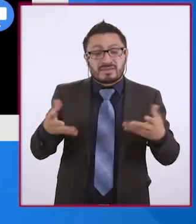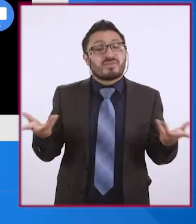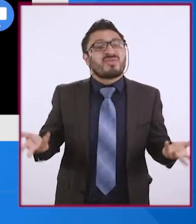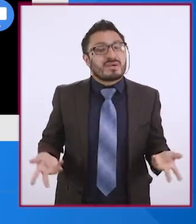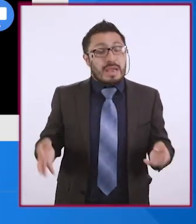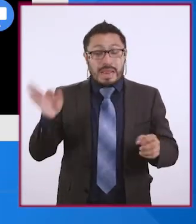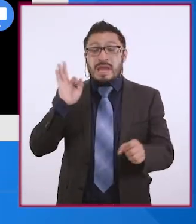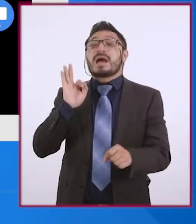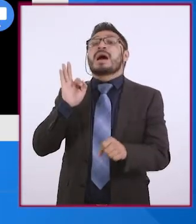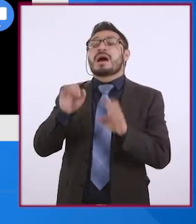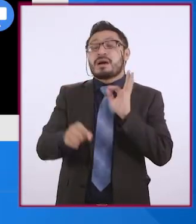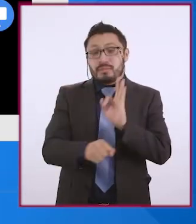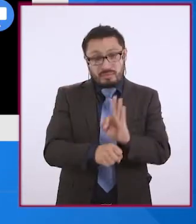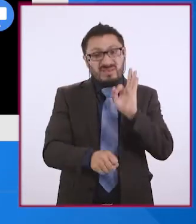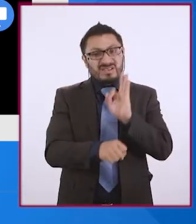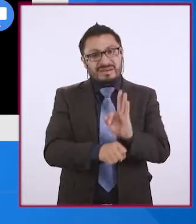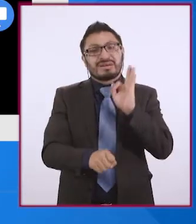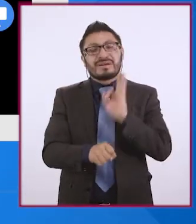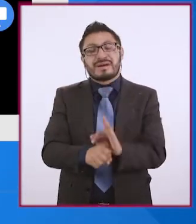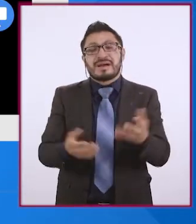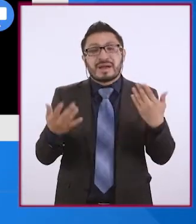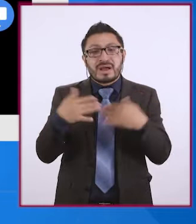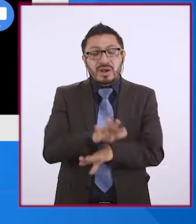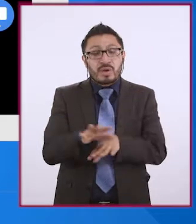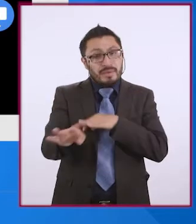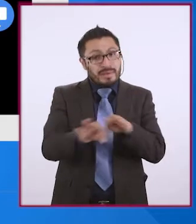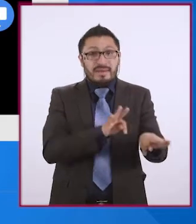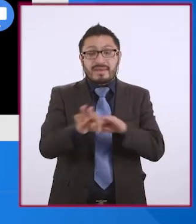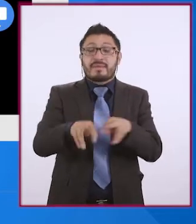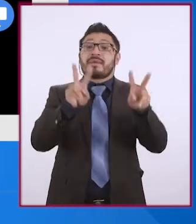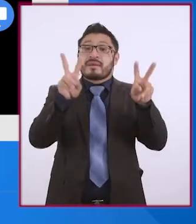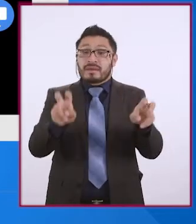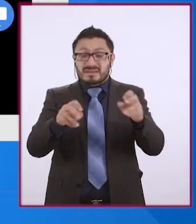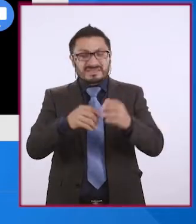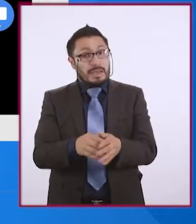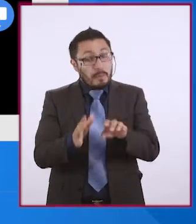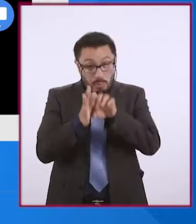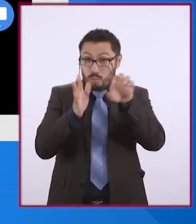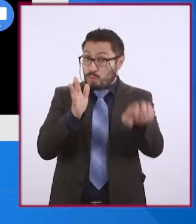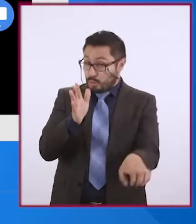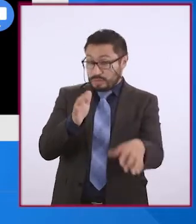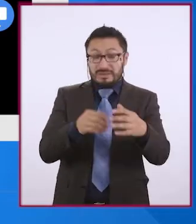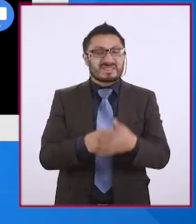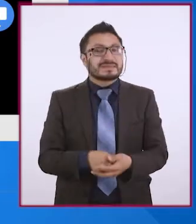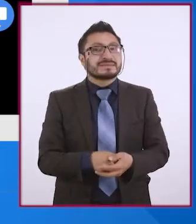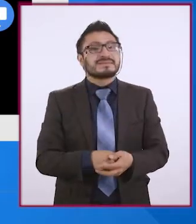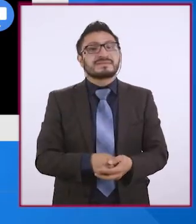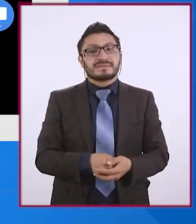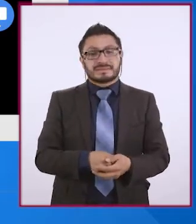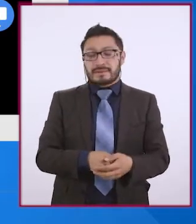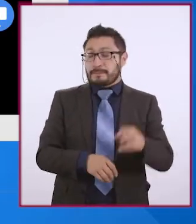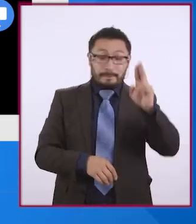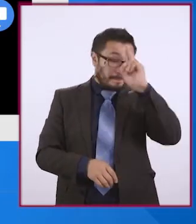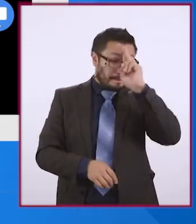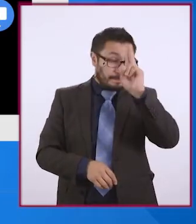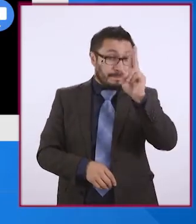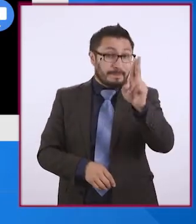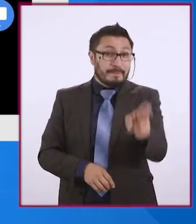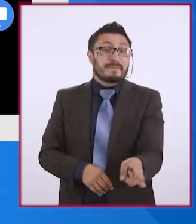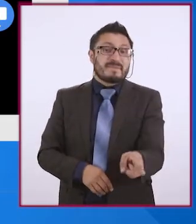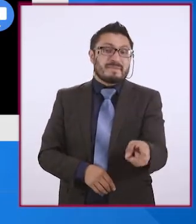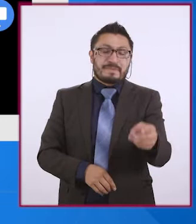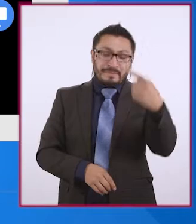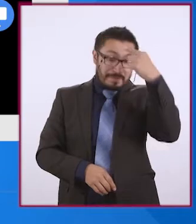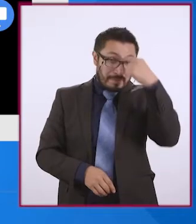los protegen en materia de trabajo. Por ejemplo, está prohibido